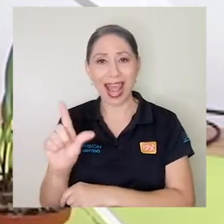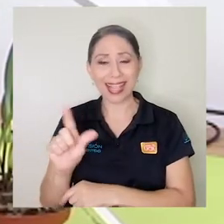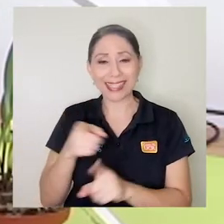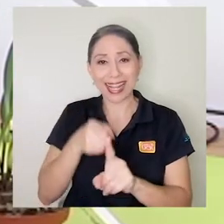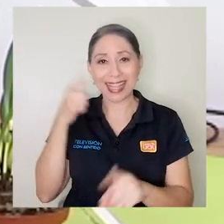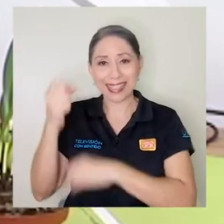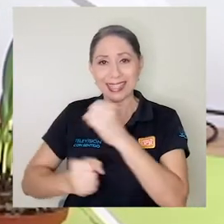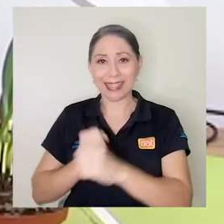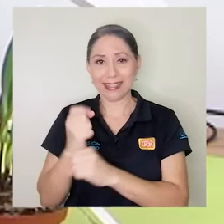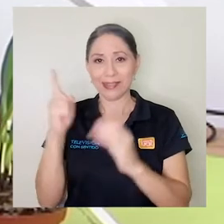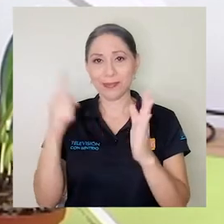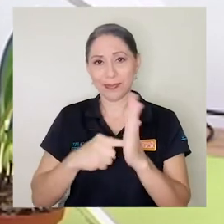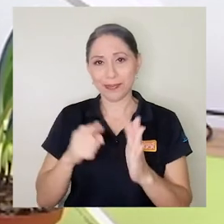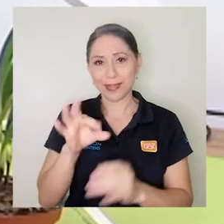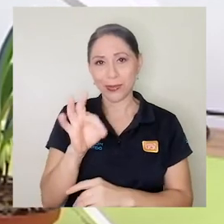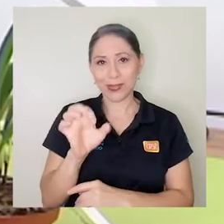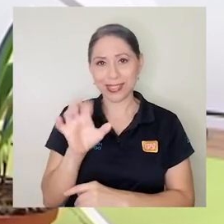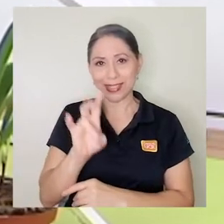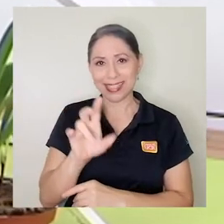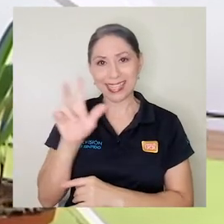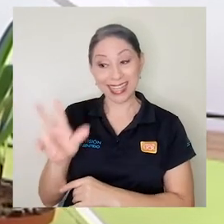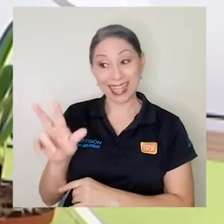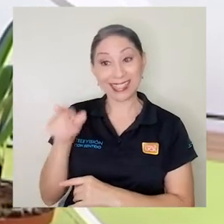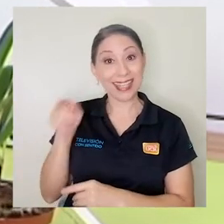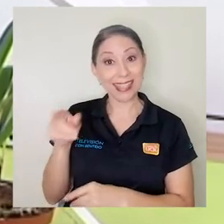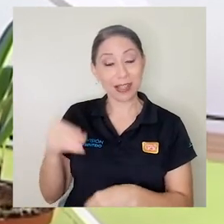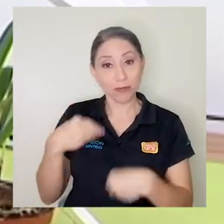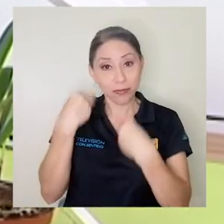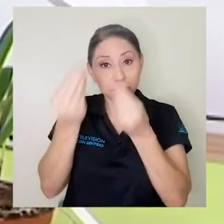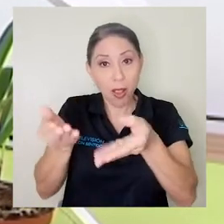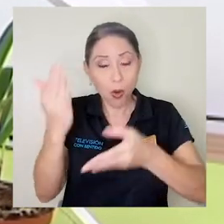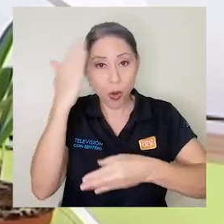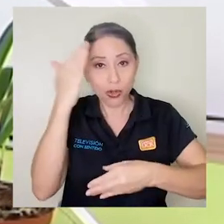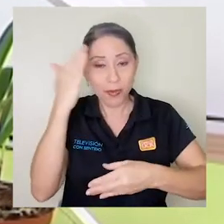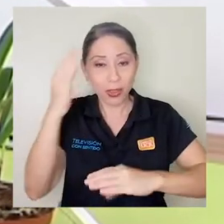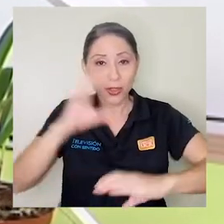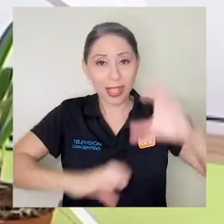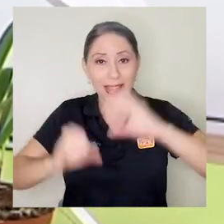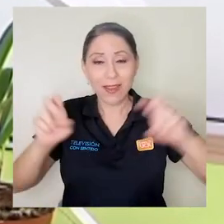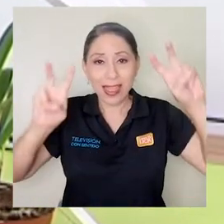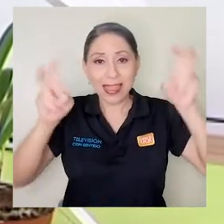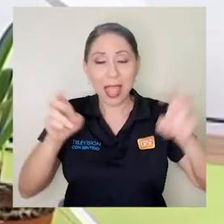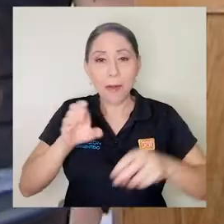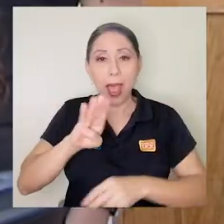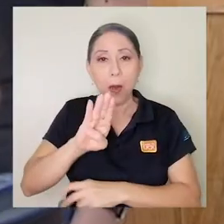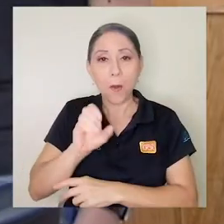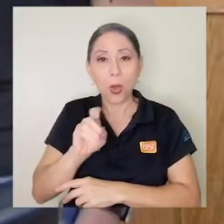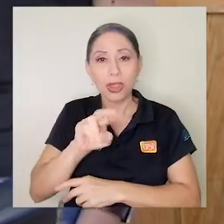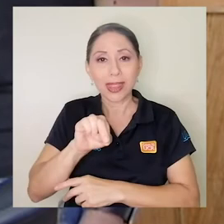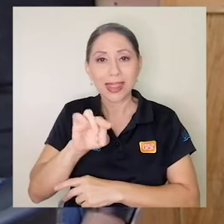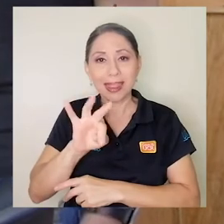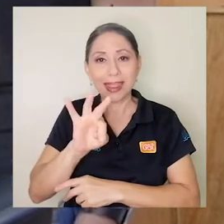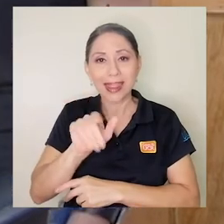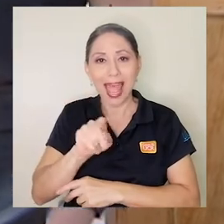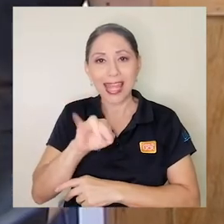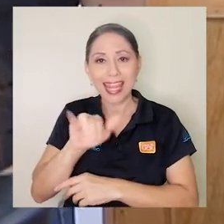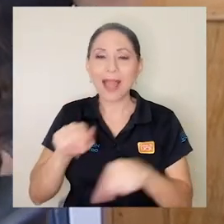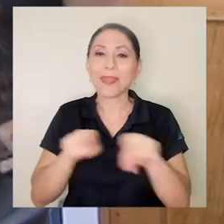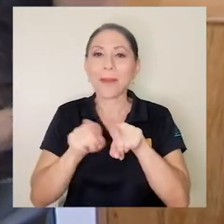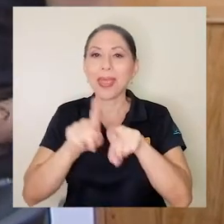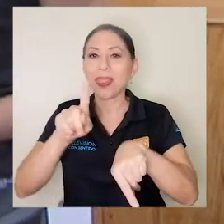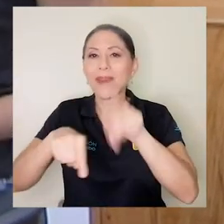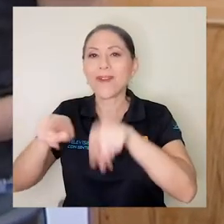el año 1973, el cual aporta conocimiento científico en el tema de la botánica y la biodiversidad de nuestro